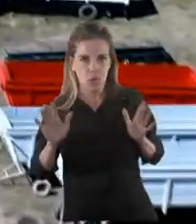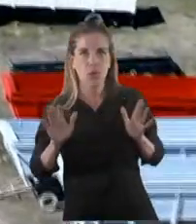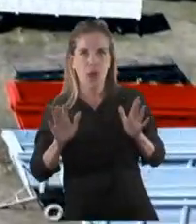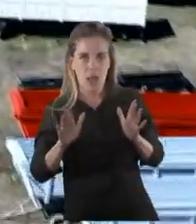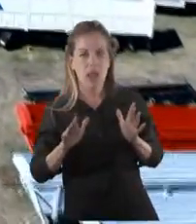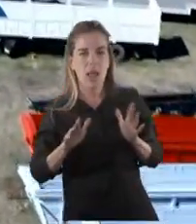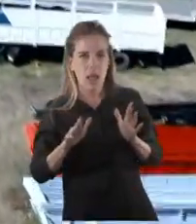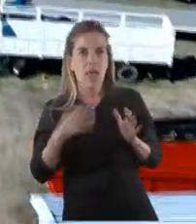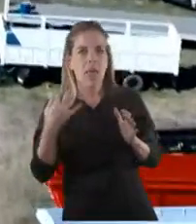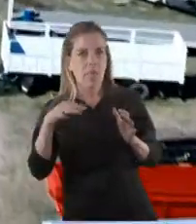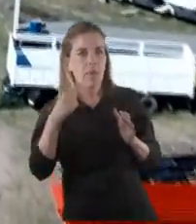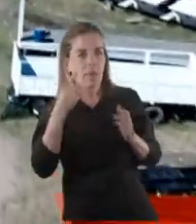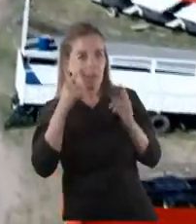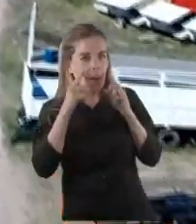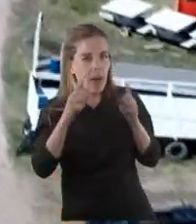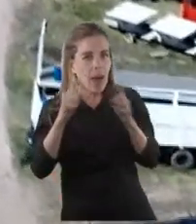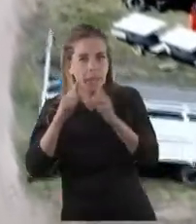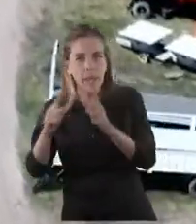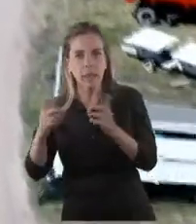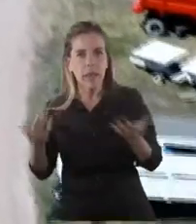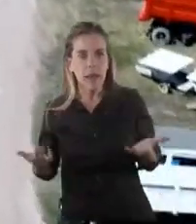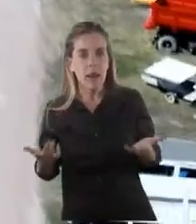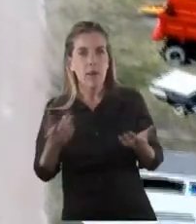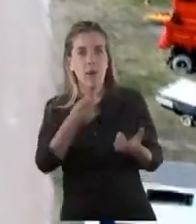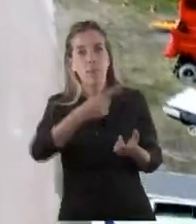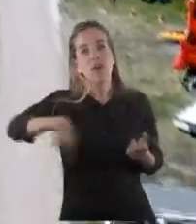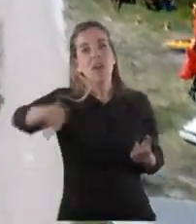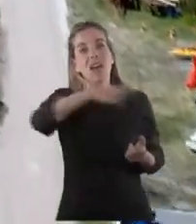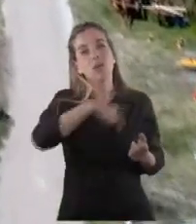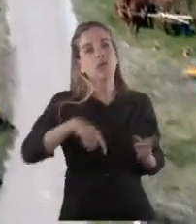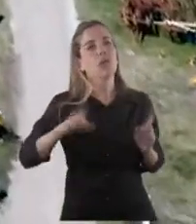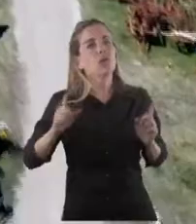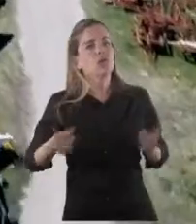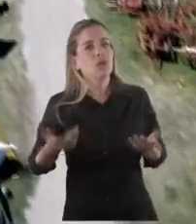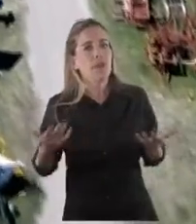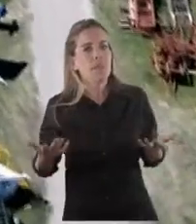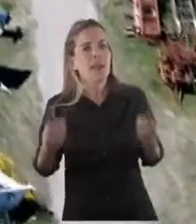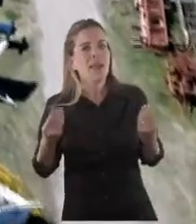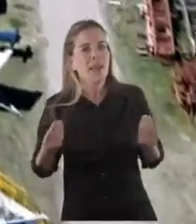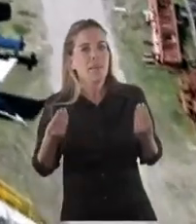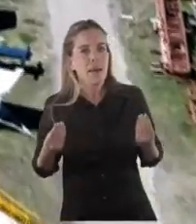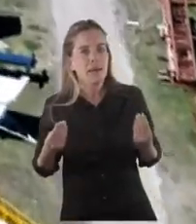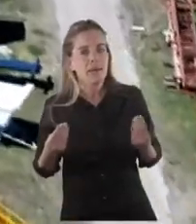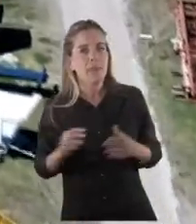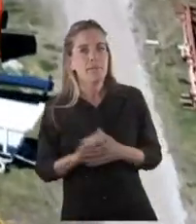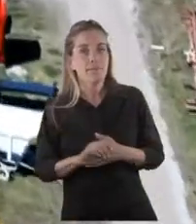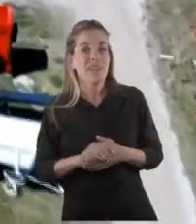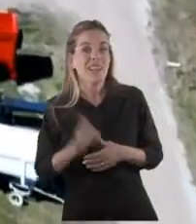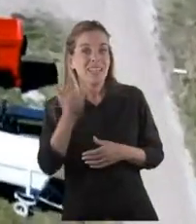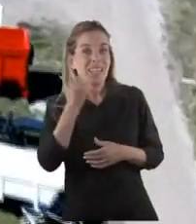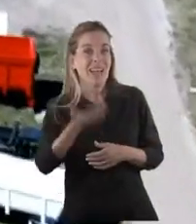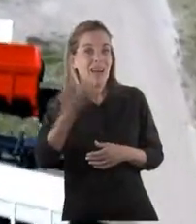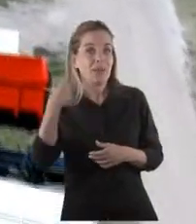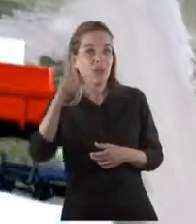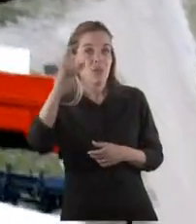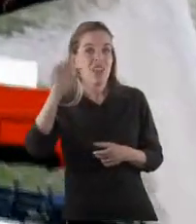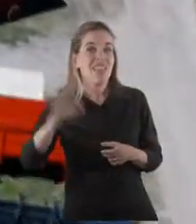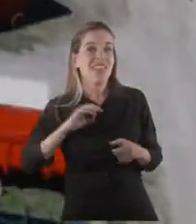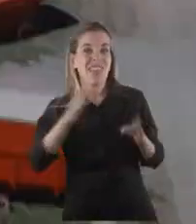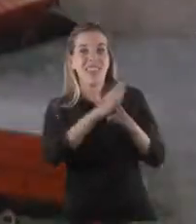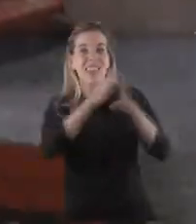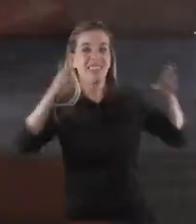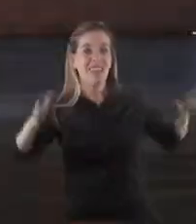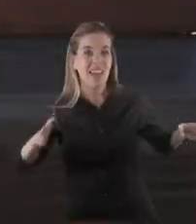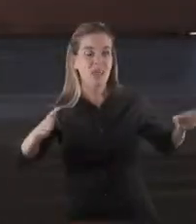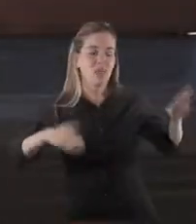sensatamente, porque a nosotros, además, nos pasa que llevamos más de una década de una